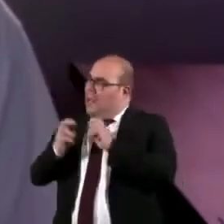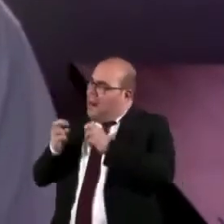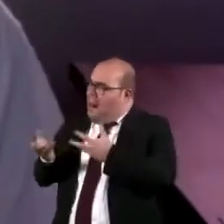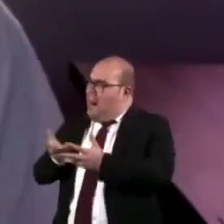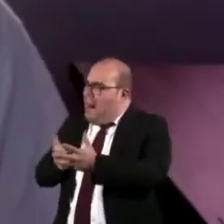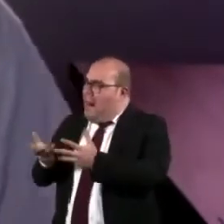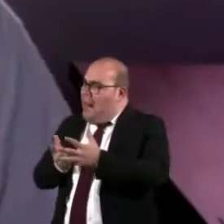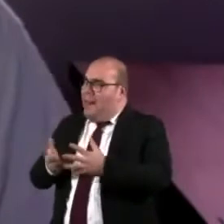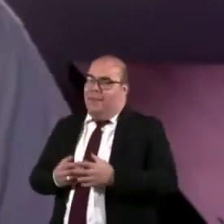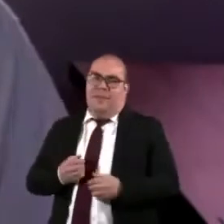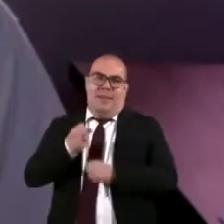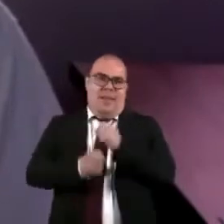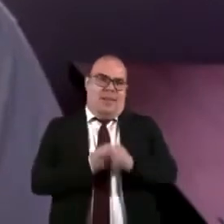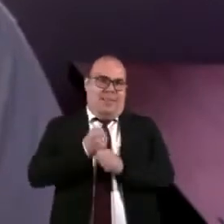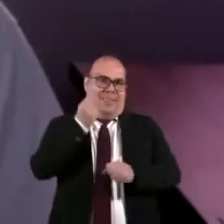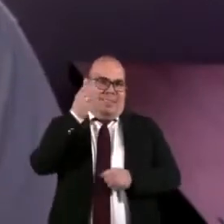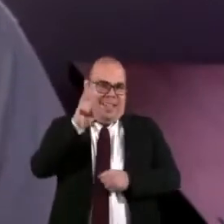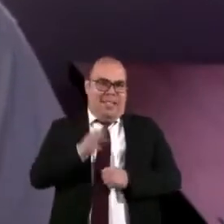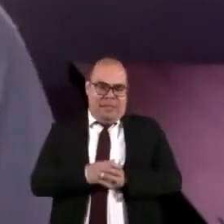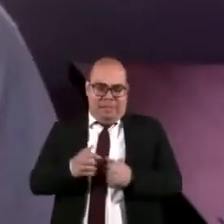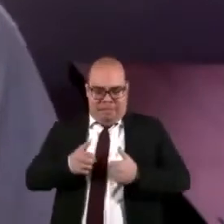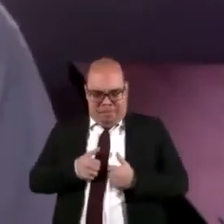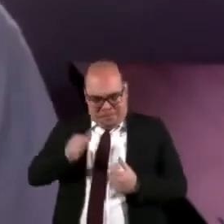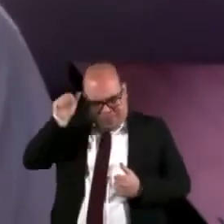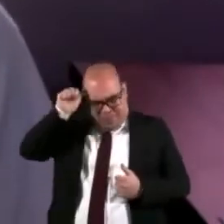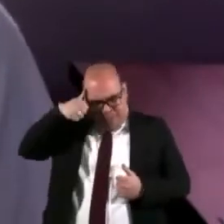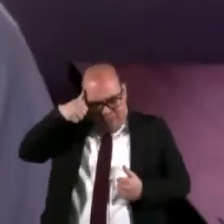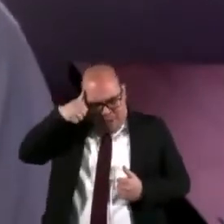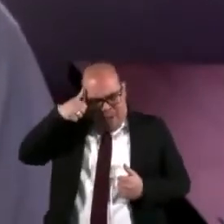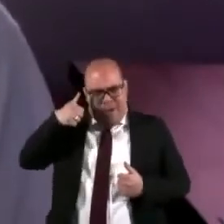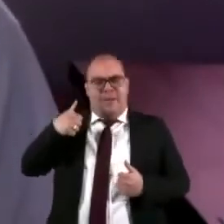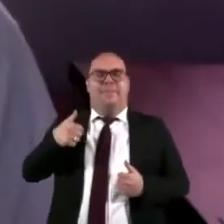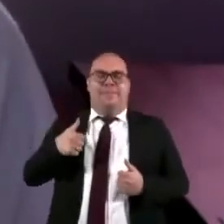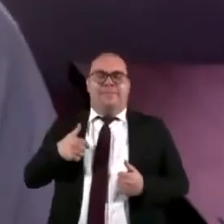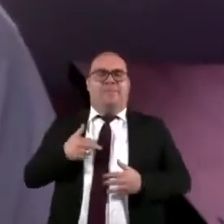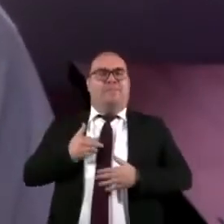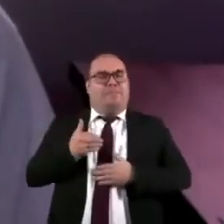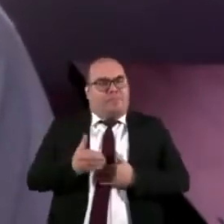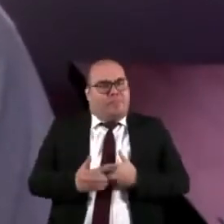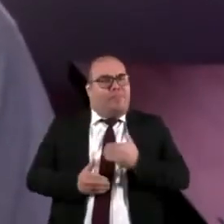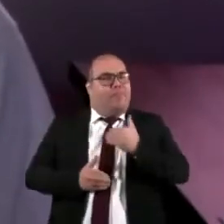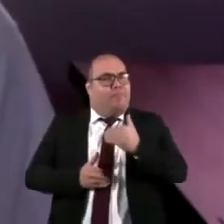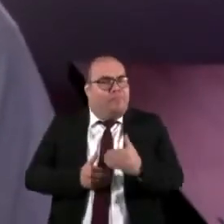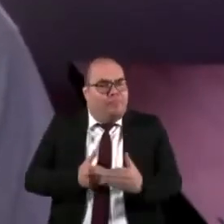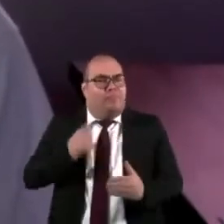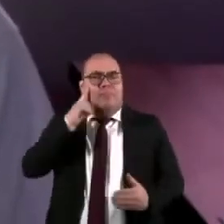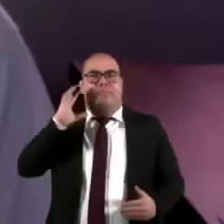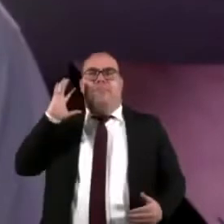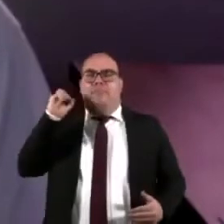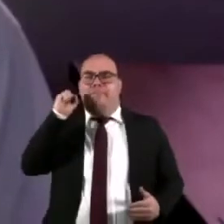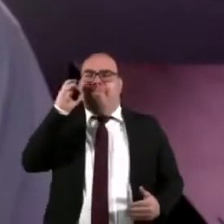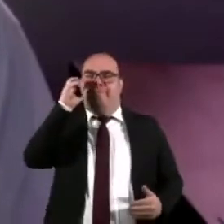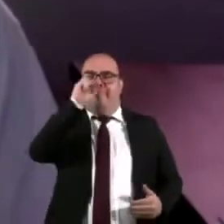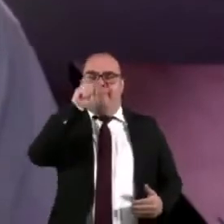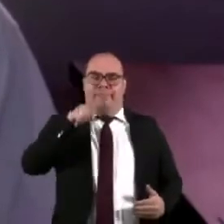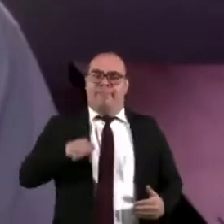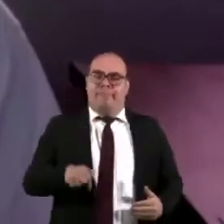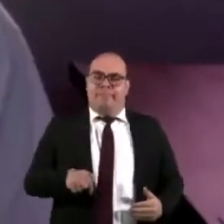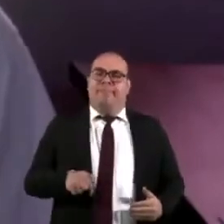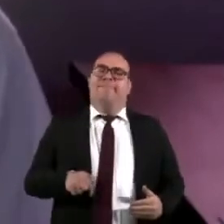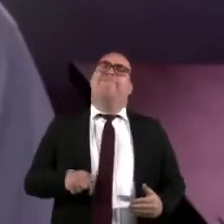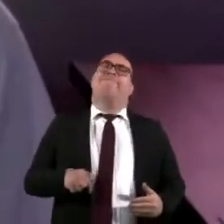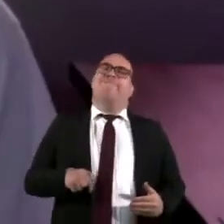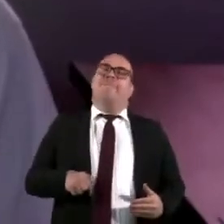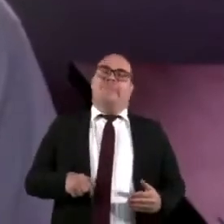ya va uno también dándose cuenta de lo que sucede en el país, de la